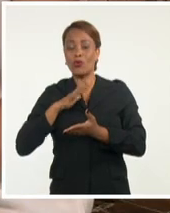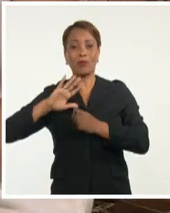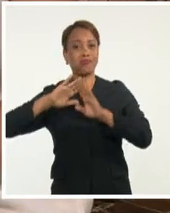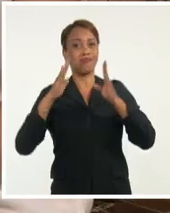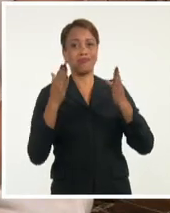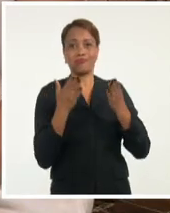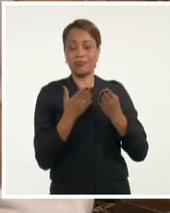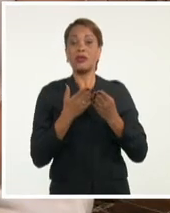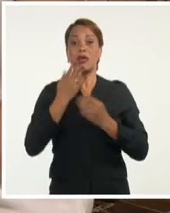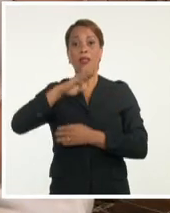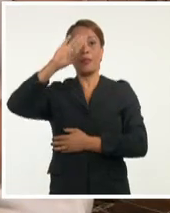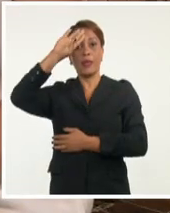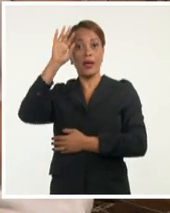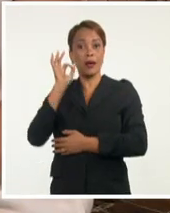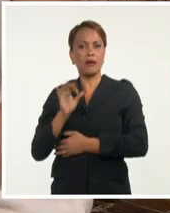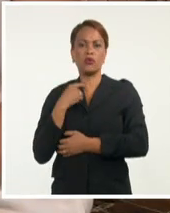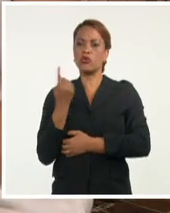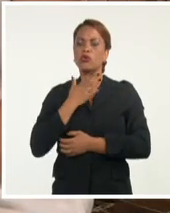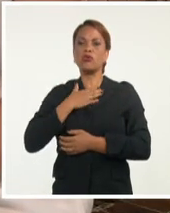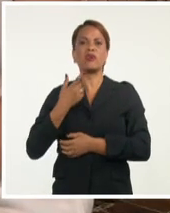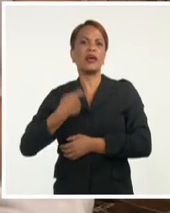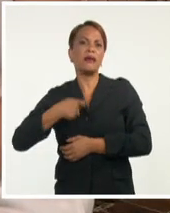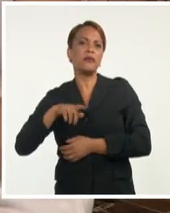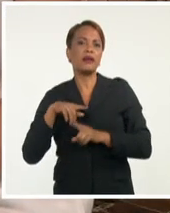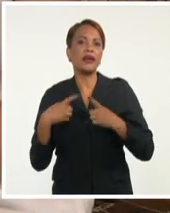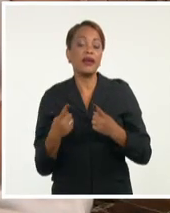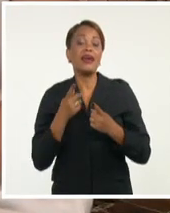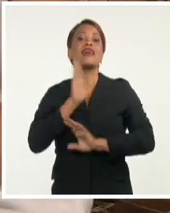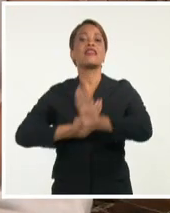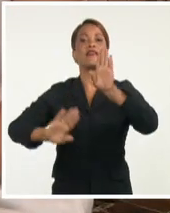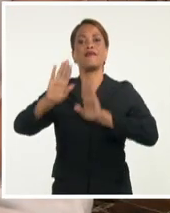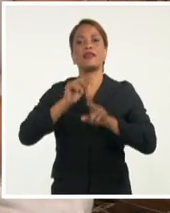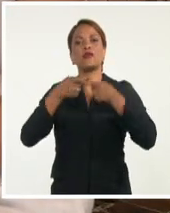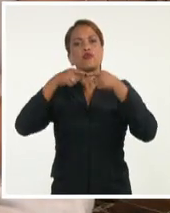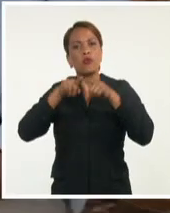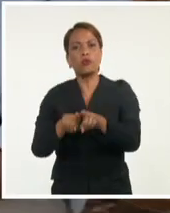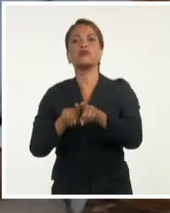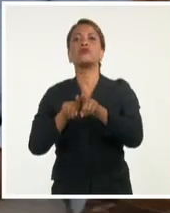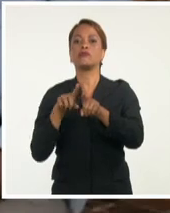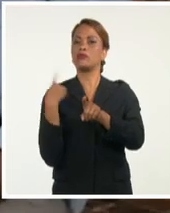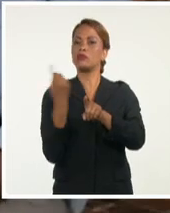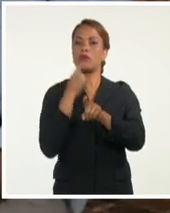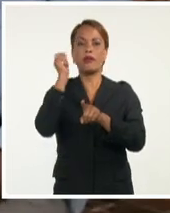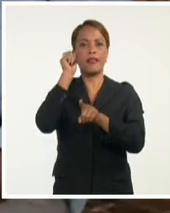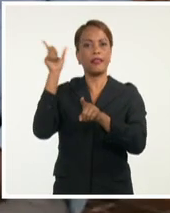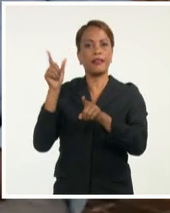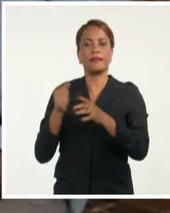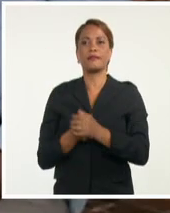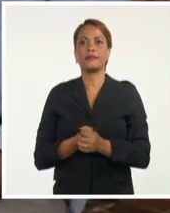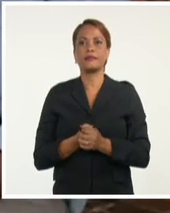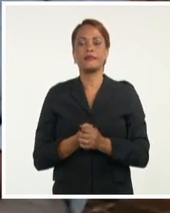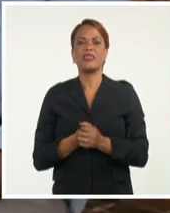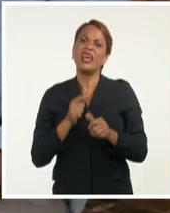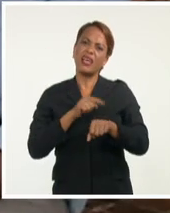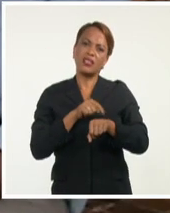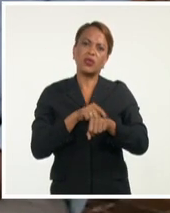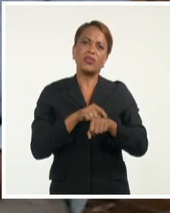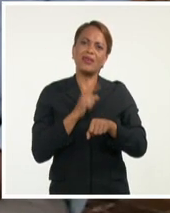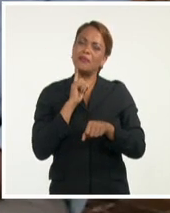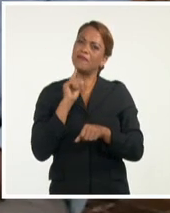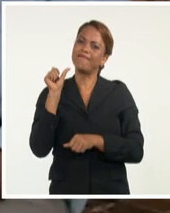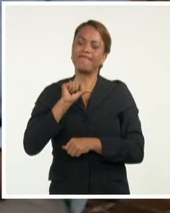cubana debemos unirnos y debemos defender la fuerza de la verdad y las ideas. En estos tiempos tan convulsos a causa